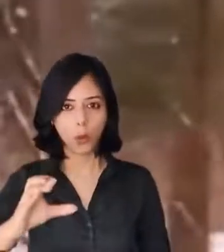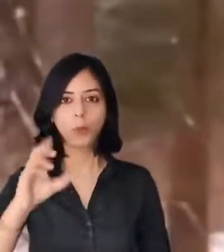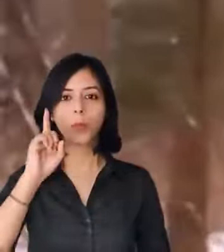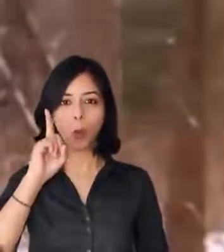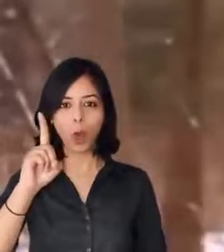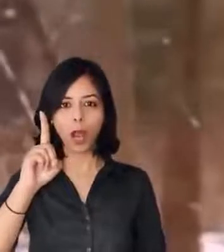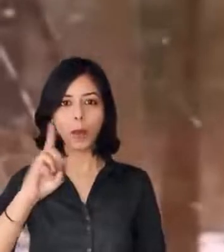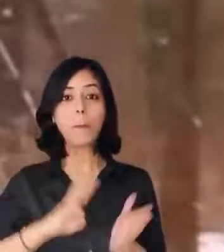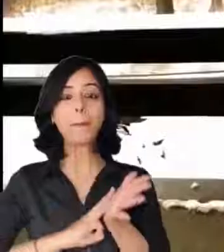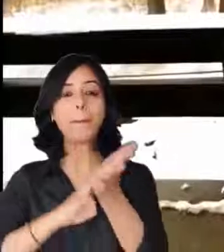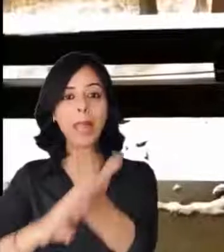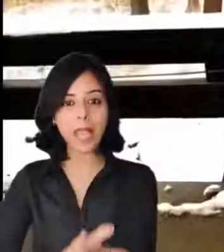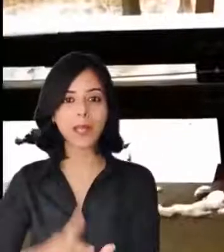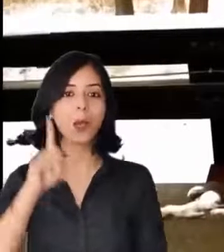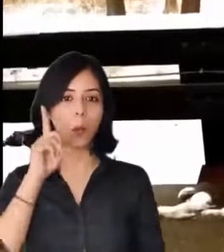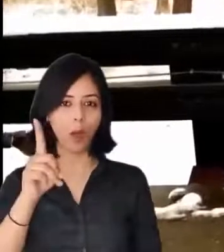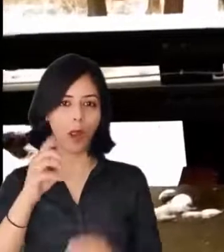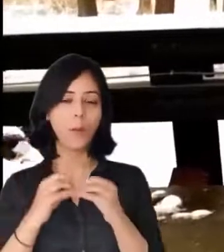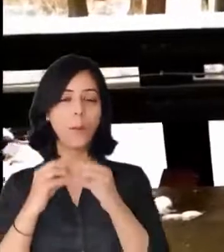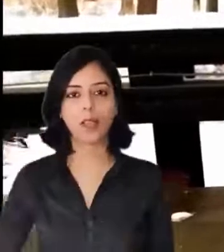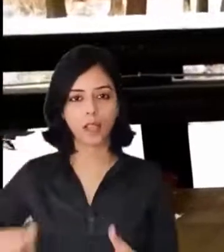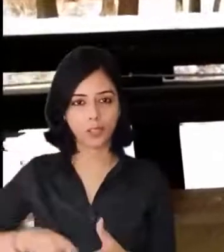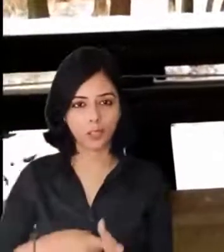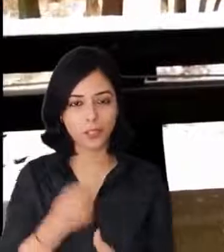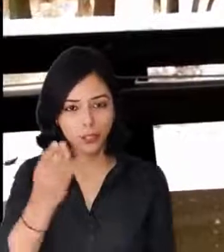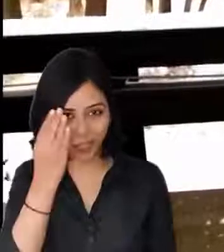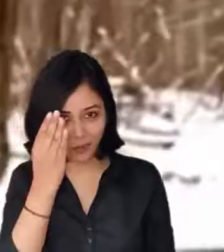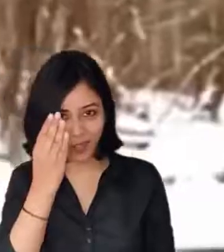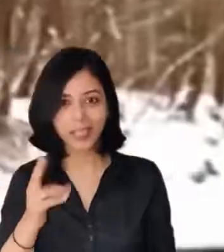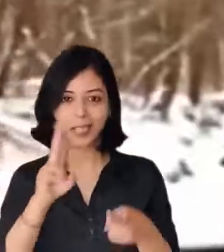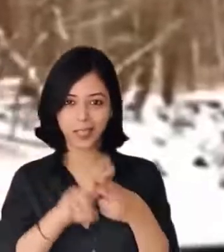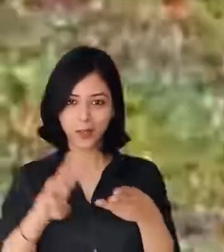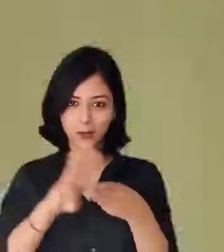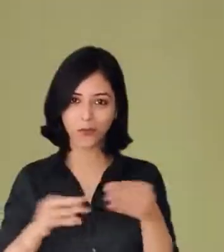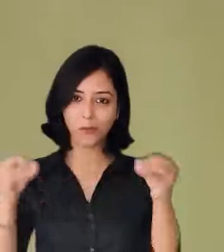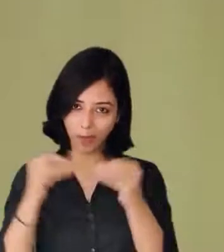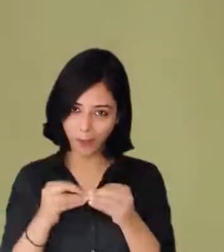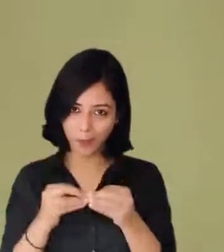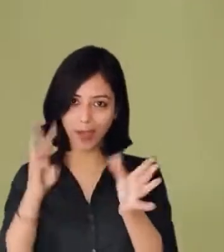Habían pasado poco más de 72 horas desde que Robin había aparecido muerta.